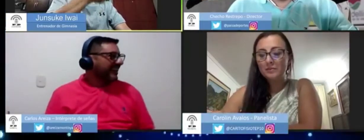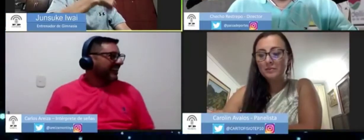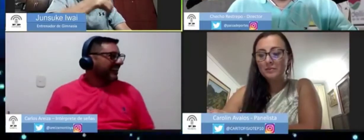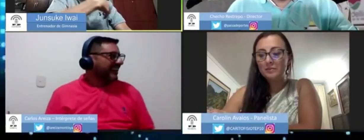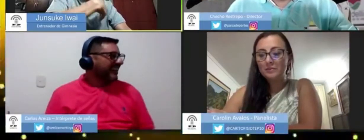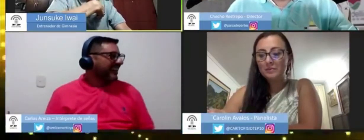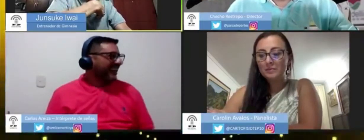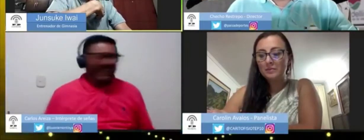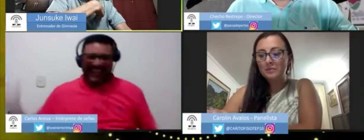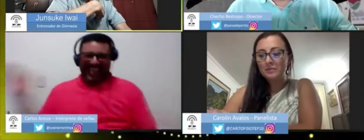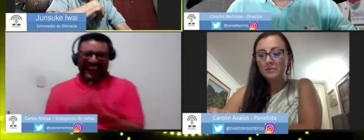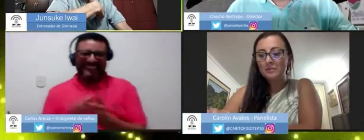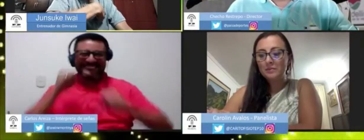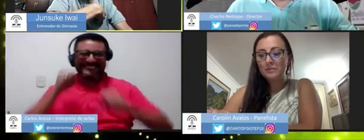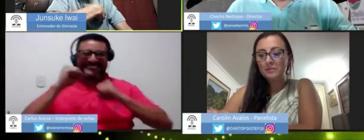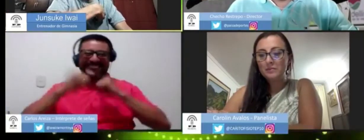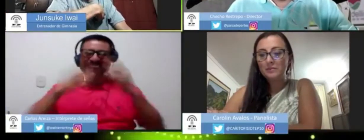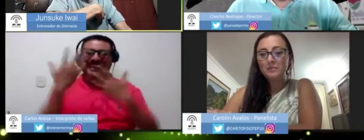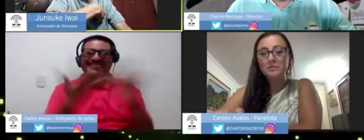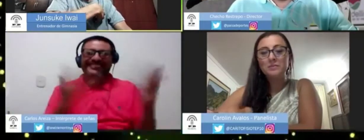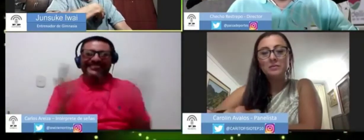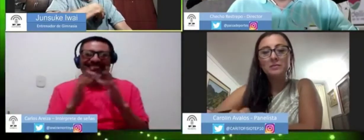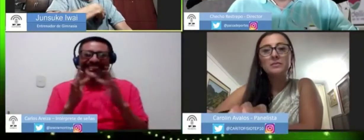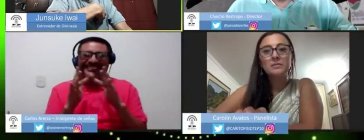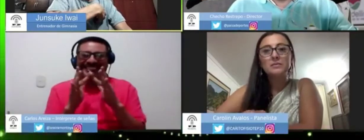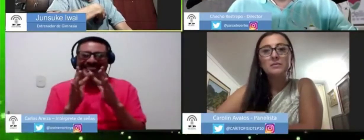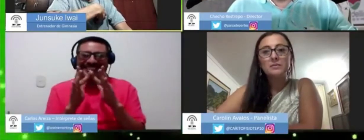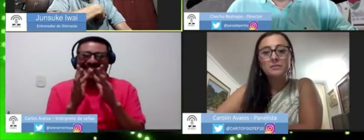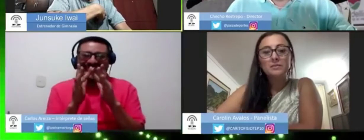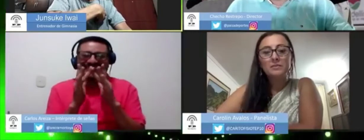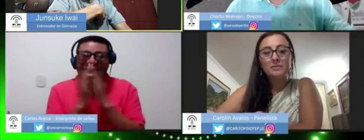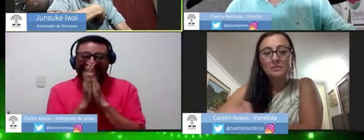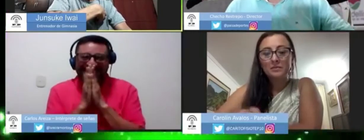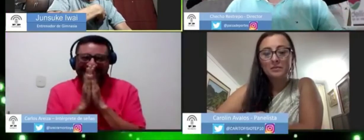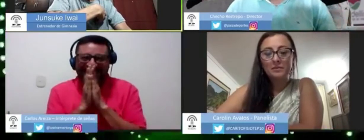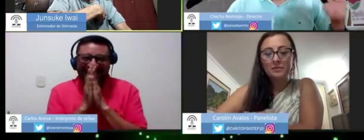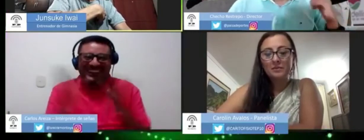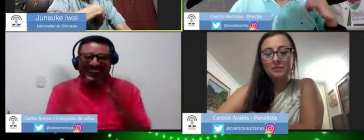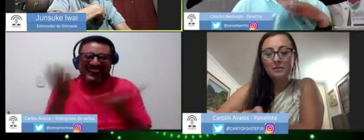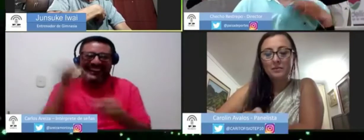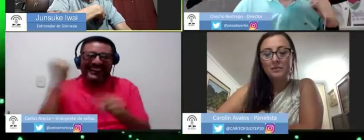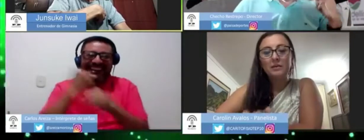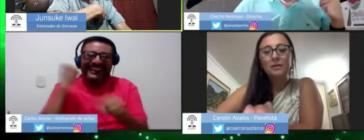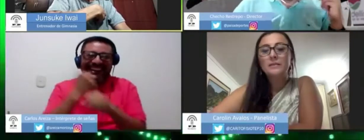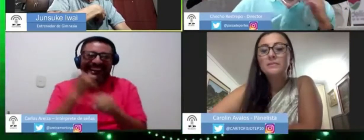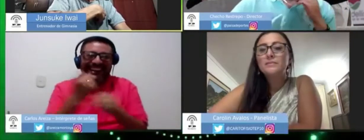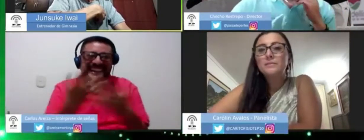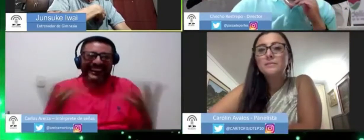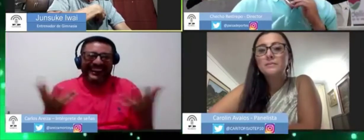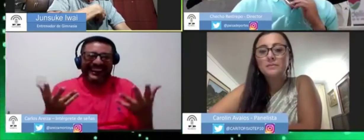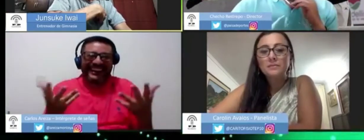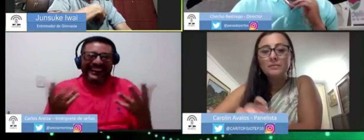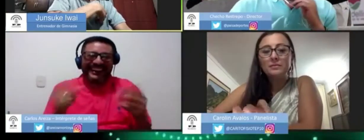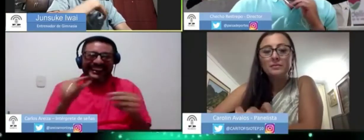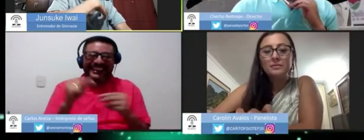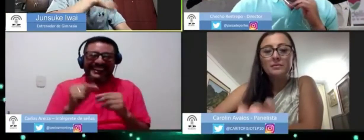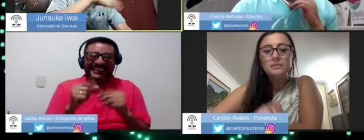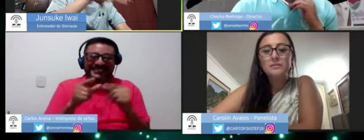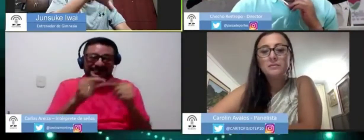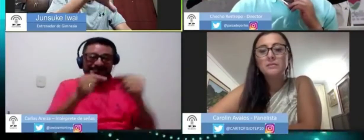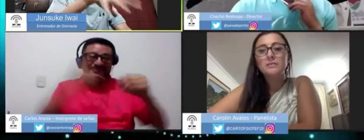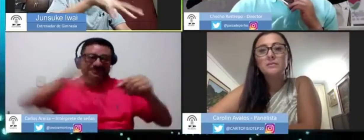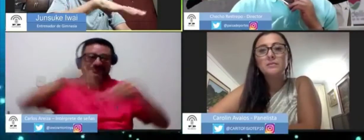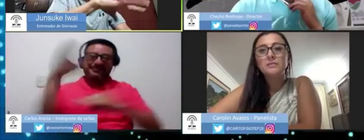uno que ayuda. Pero acá está un poquito lejos porque